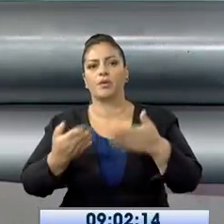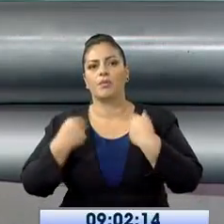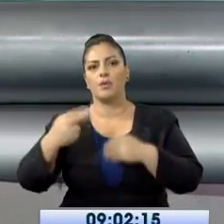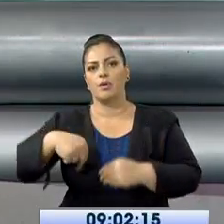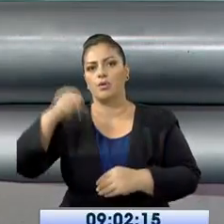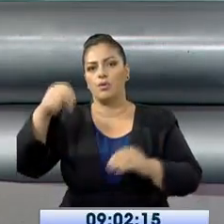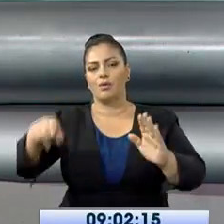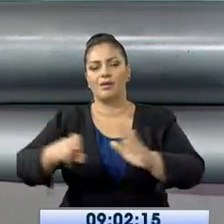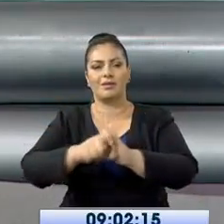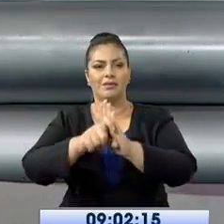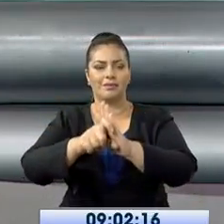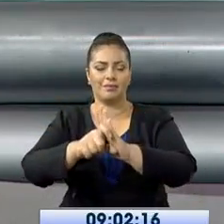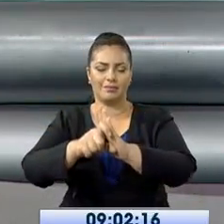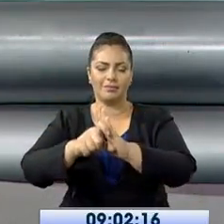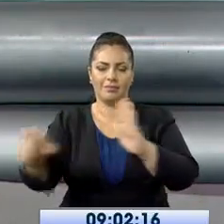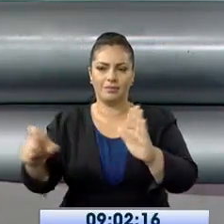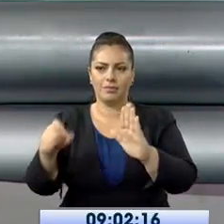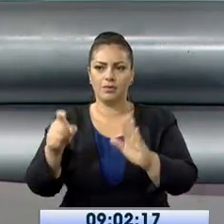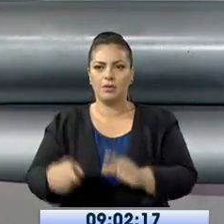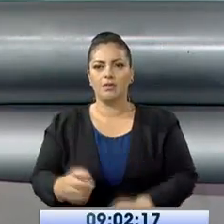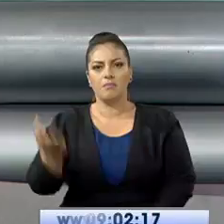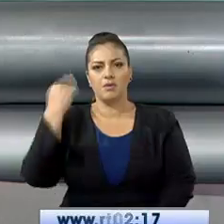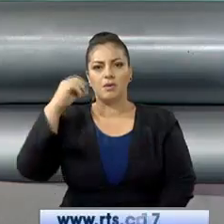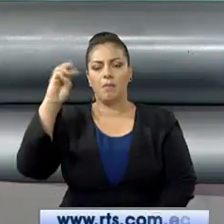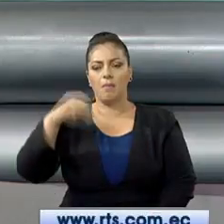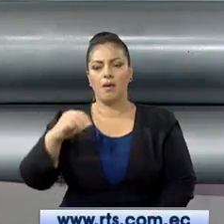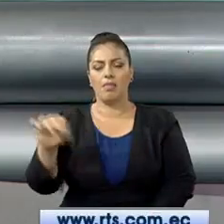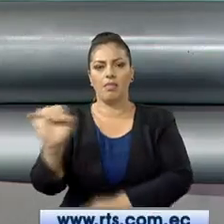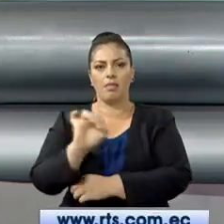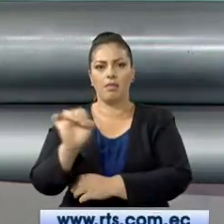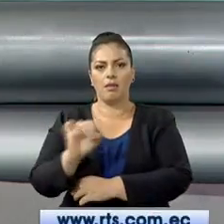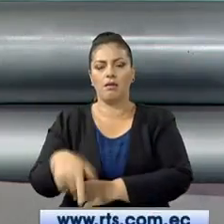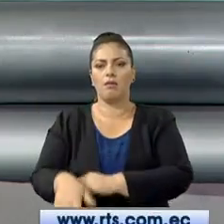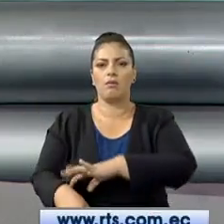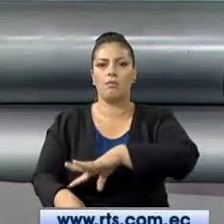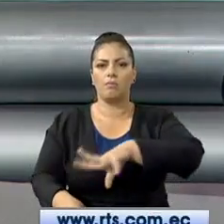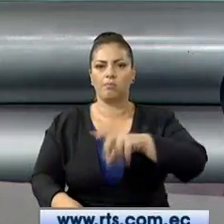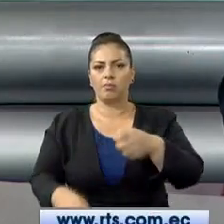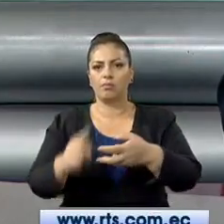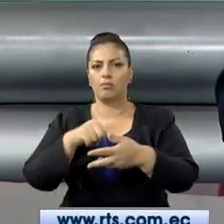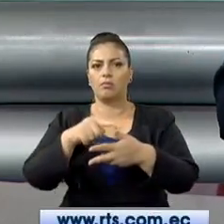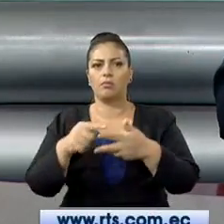el que se registró un atraco el martes anterior.